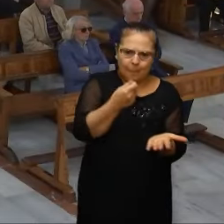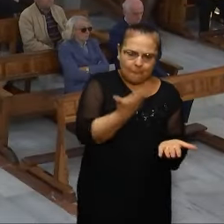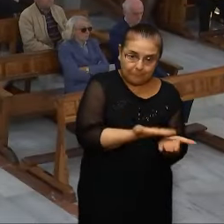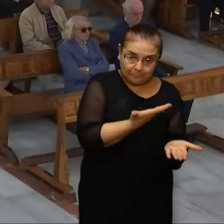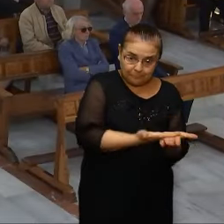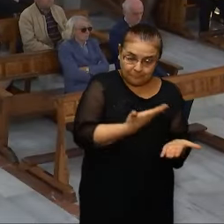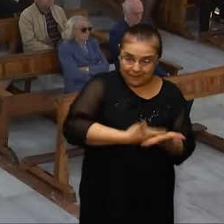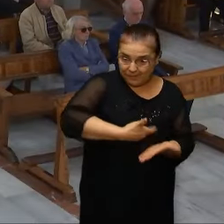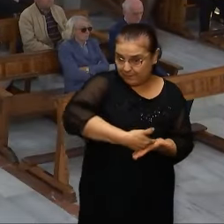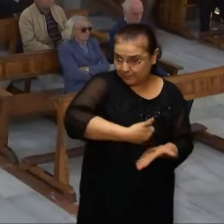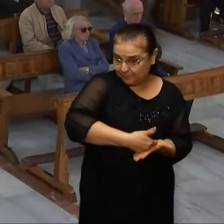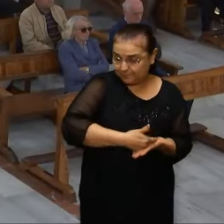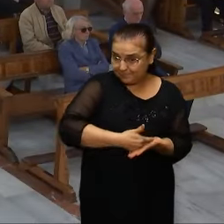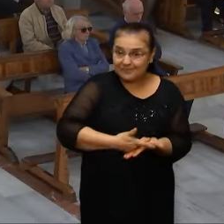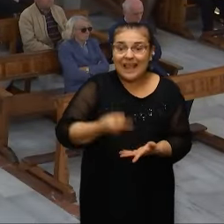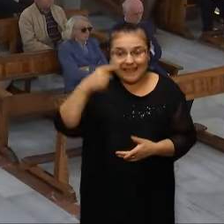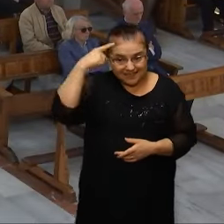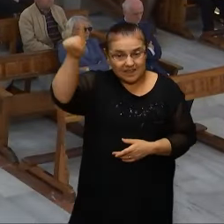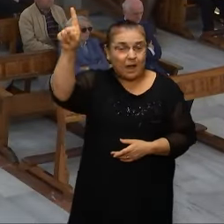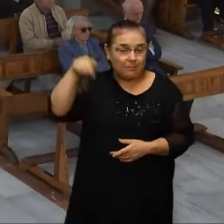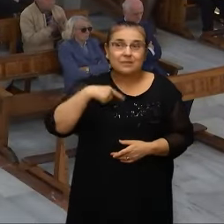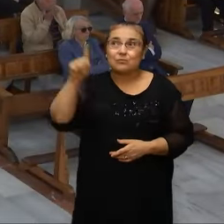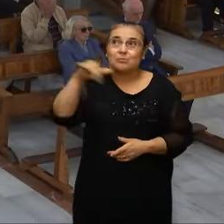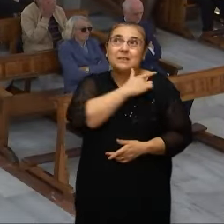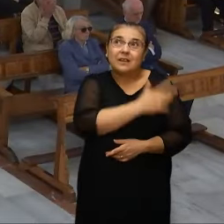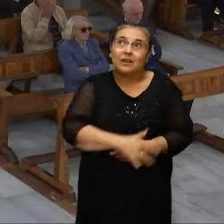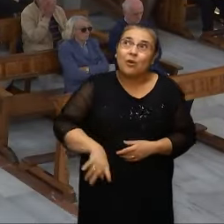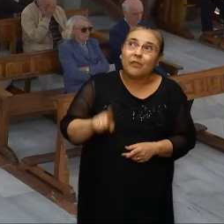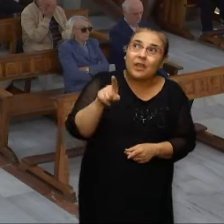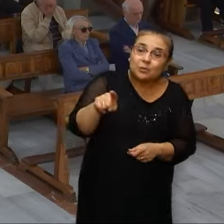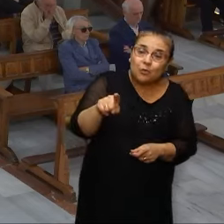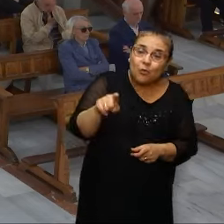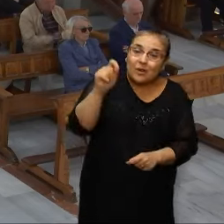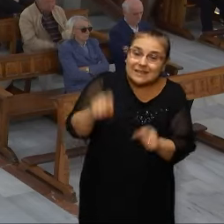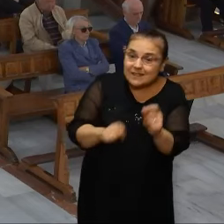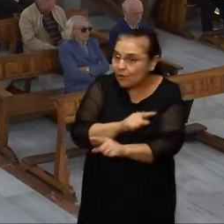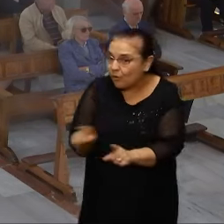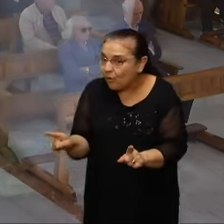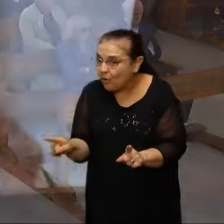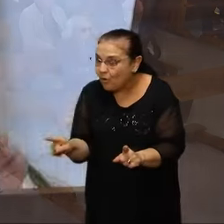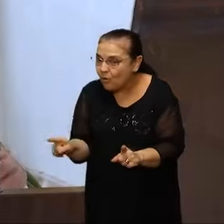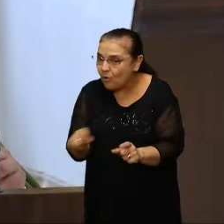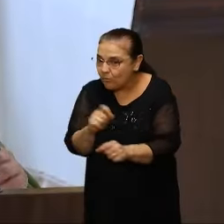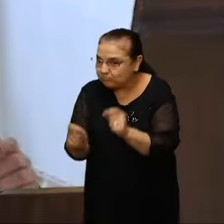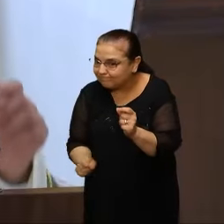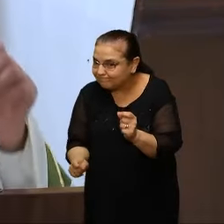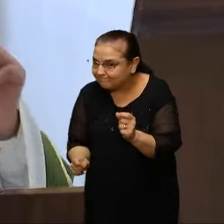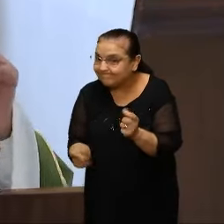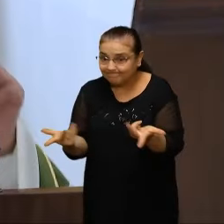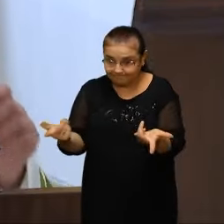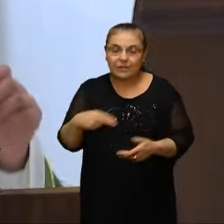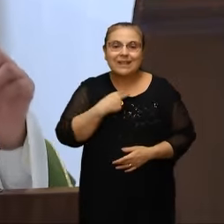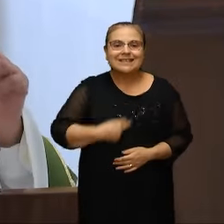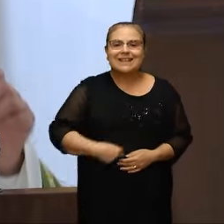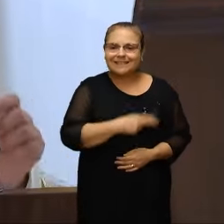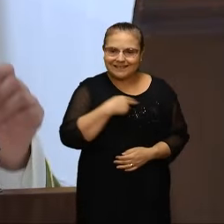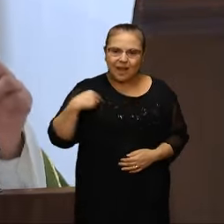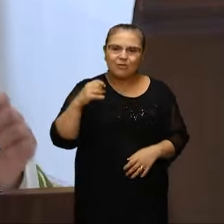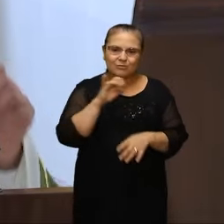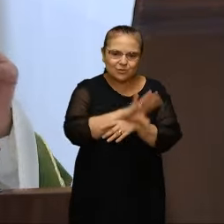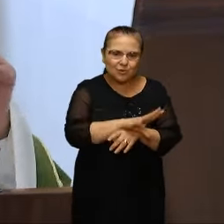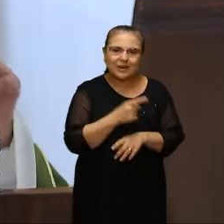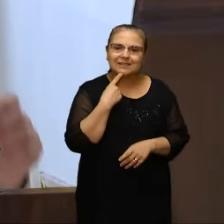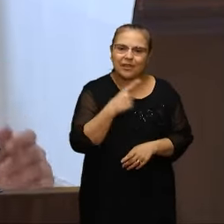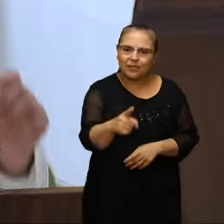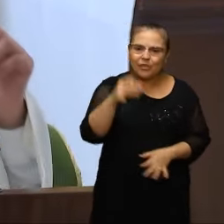has tenido o no misericordia. Como recuerda Santiago en su carta, el juicio de Dios